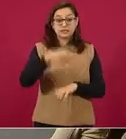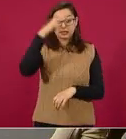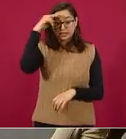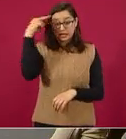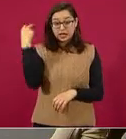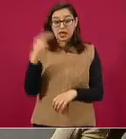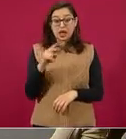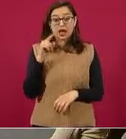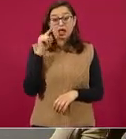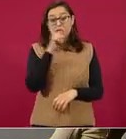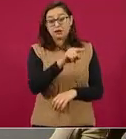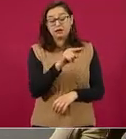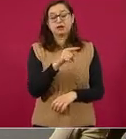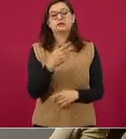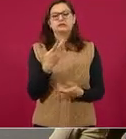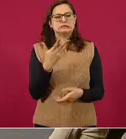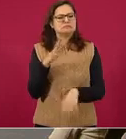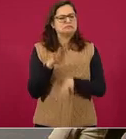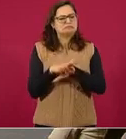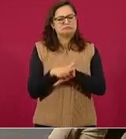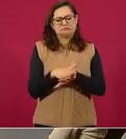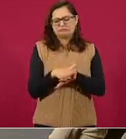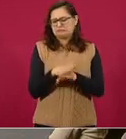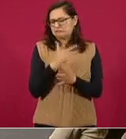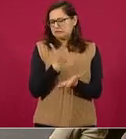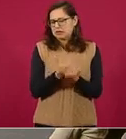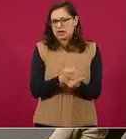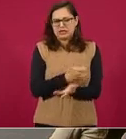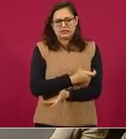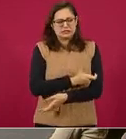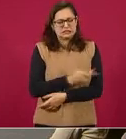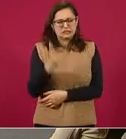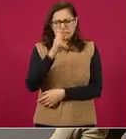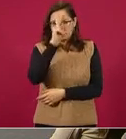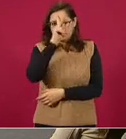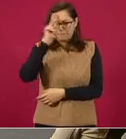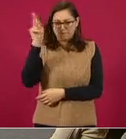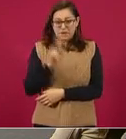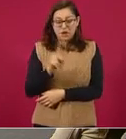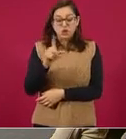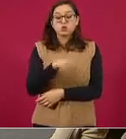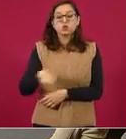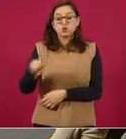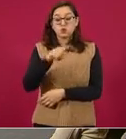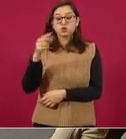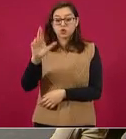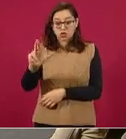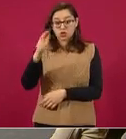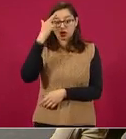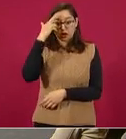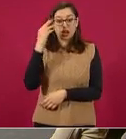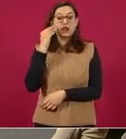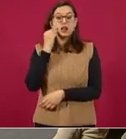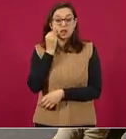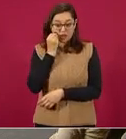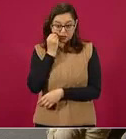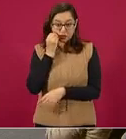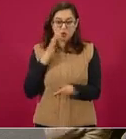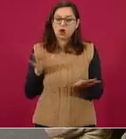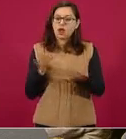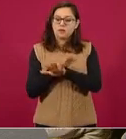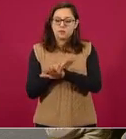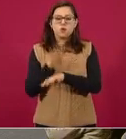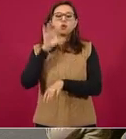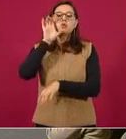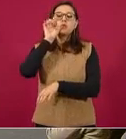la opción más cara con este paquete, donde recordarán que se cambió el melón por la naranja y el chile se